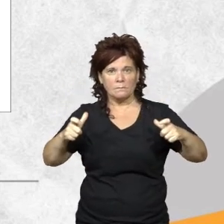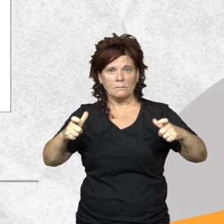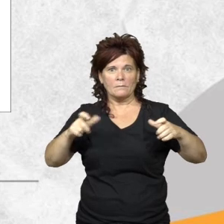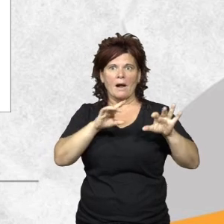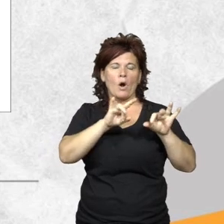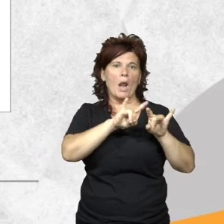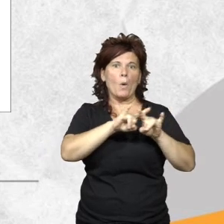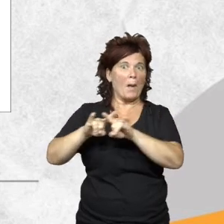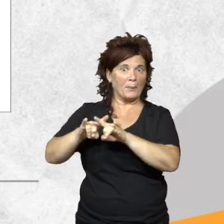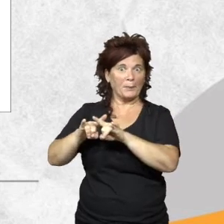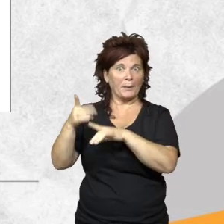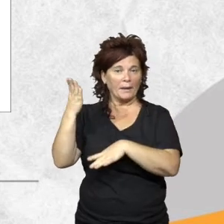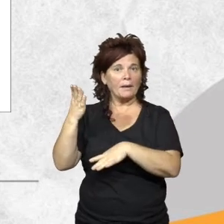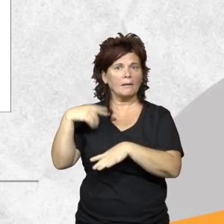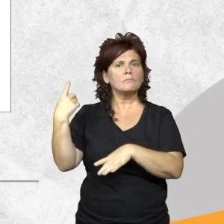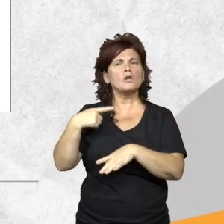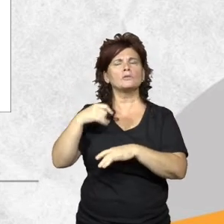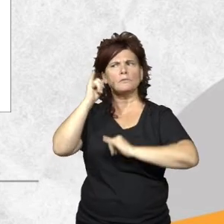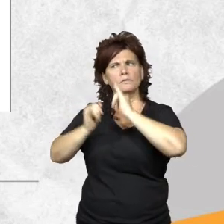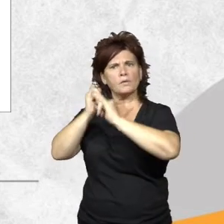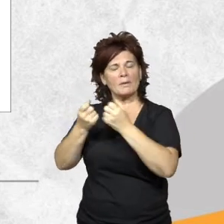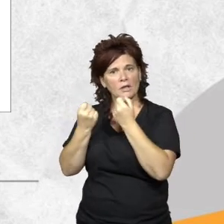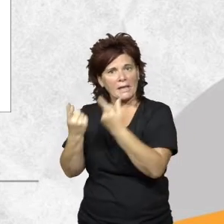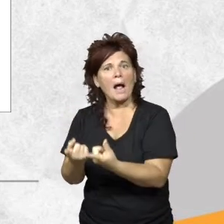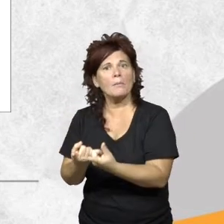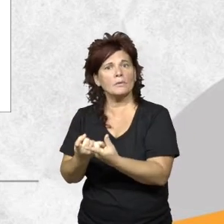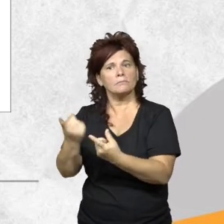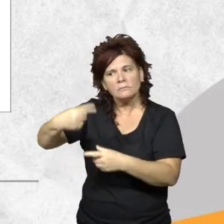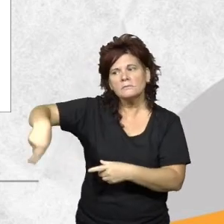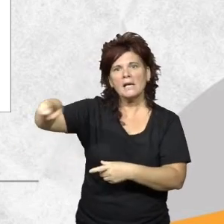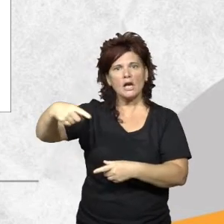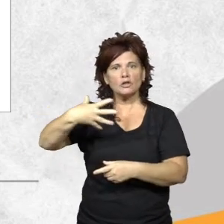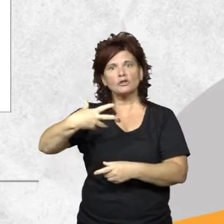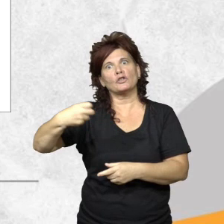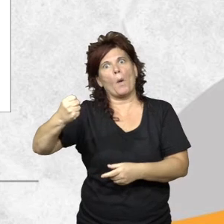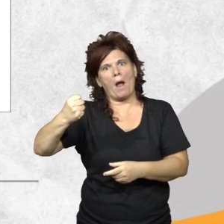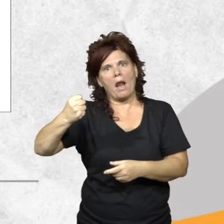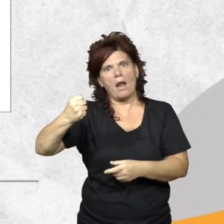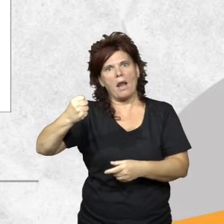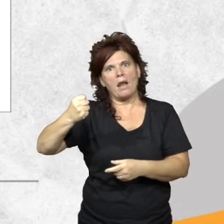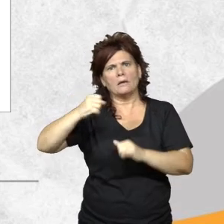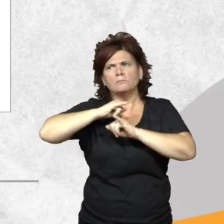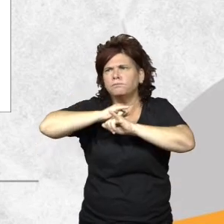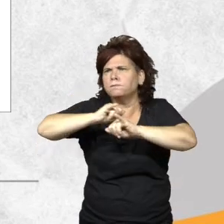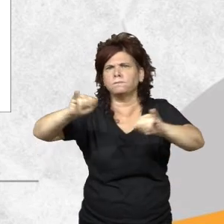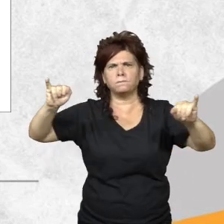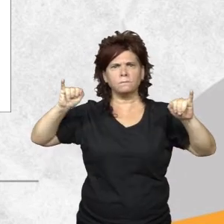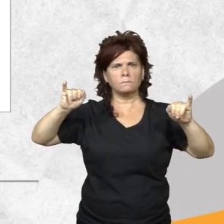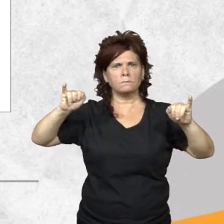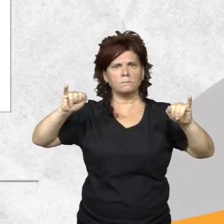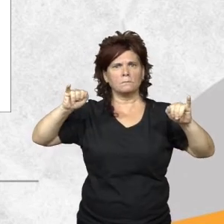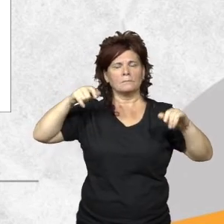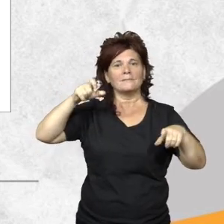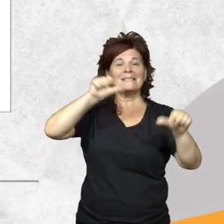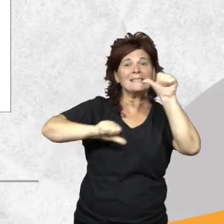Esto no lo hicimos nosotros les pasamos la información y ellos se lo apropiaron y lo difunden. Entonces esto es